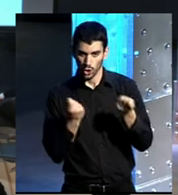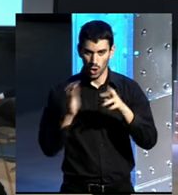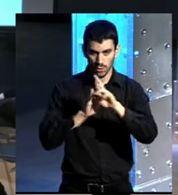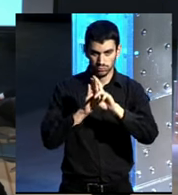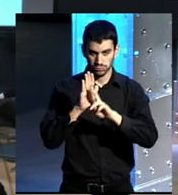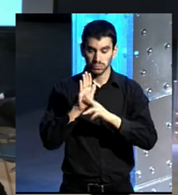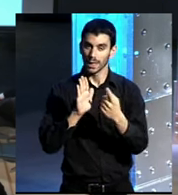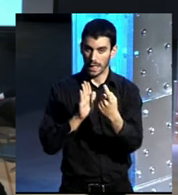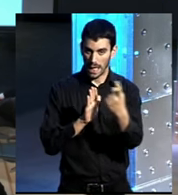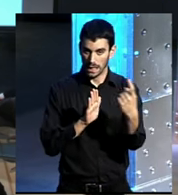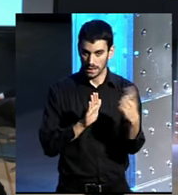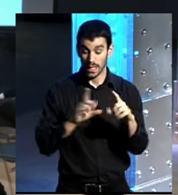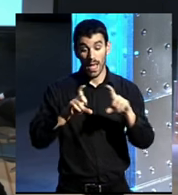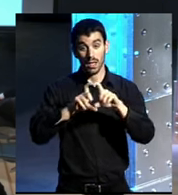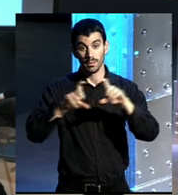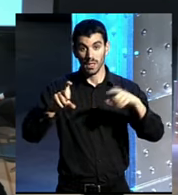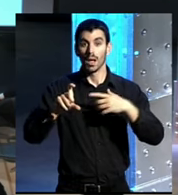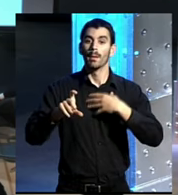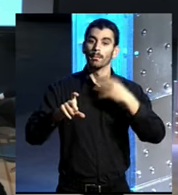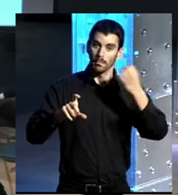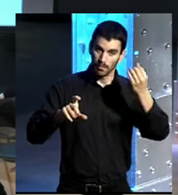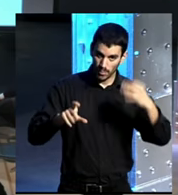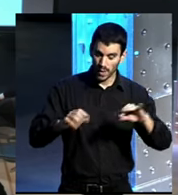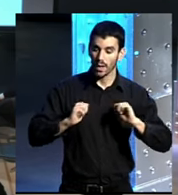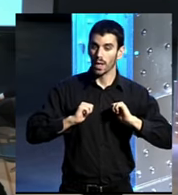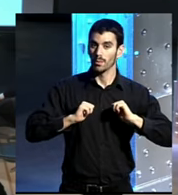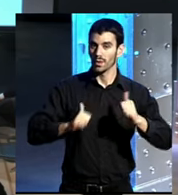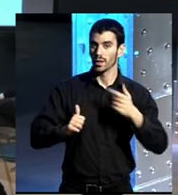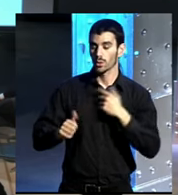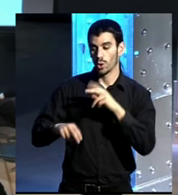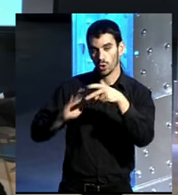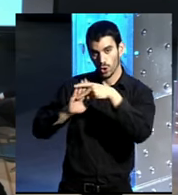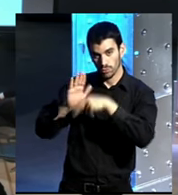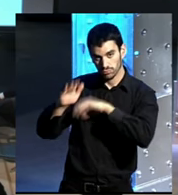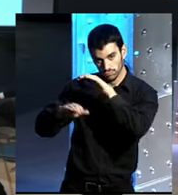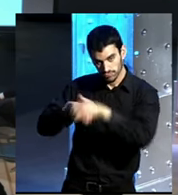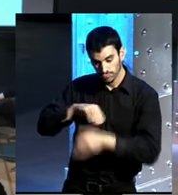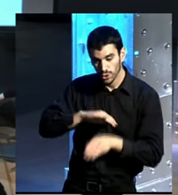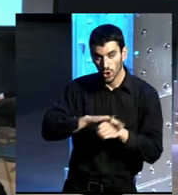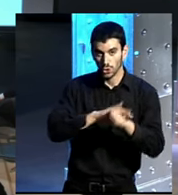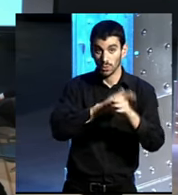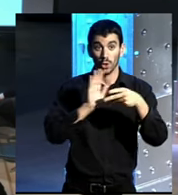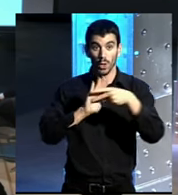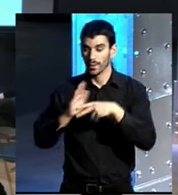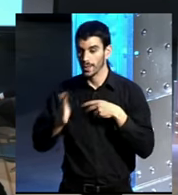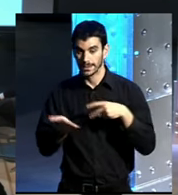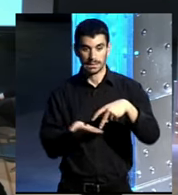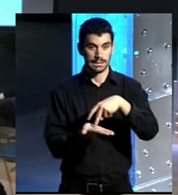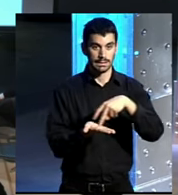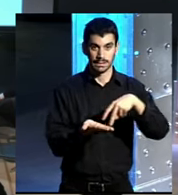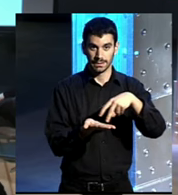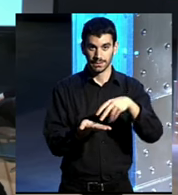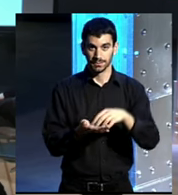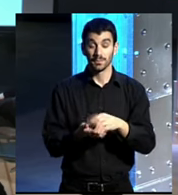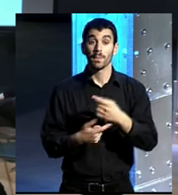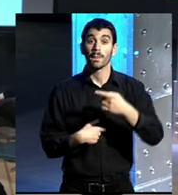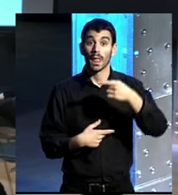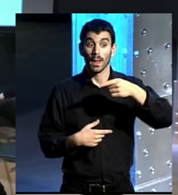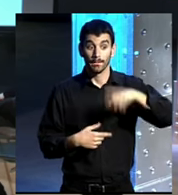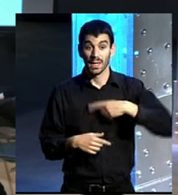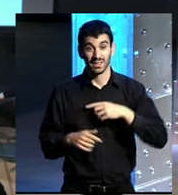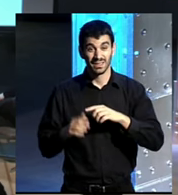que las empresas puedan poner en marcha iniciativas en ese ámbito. La falta de armonización regulatoria en los distintos